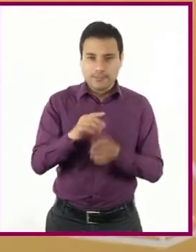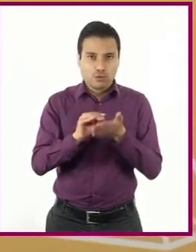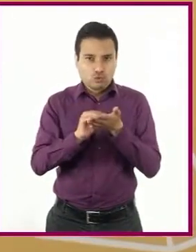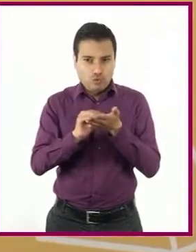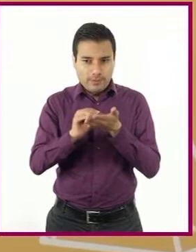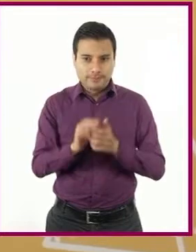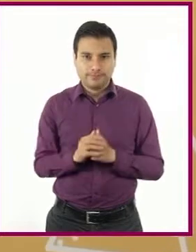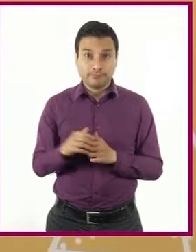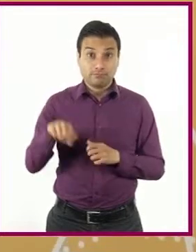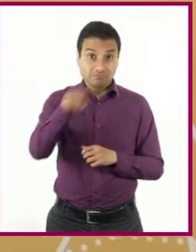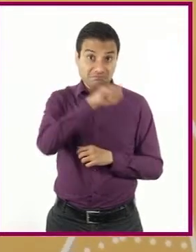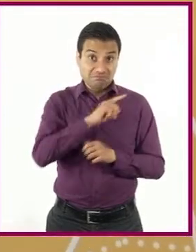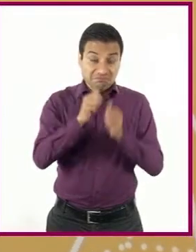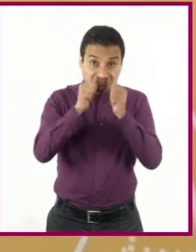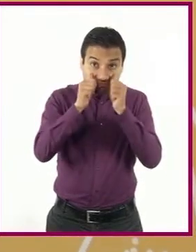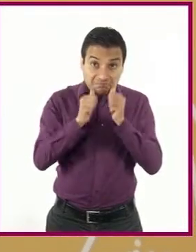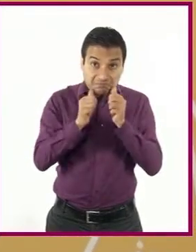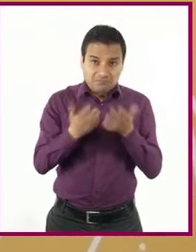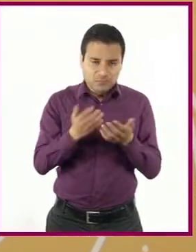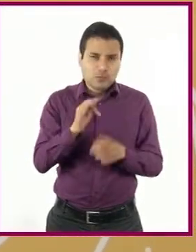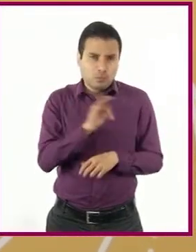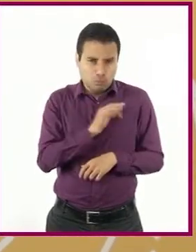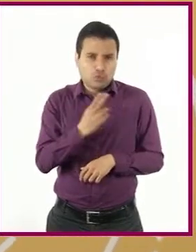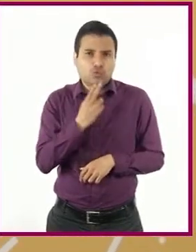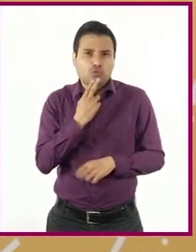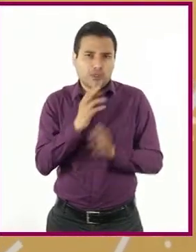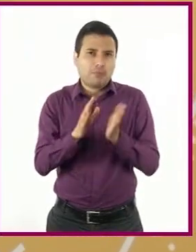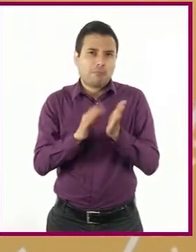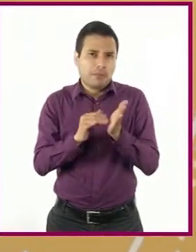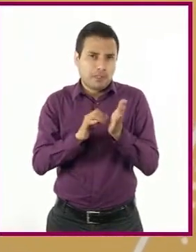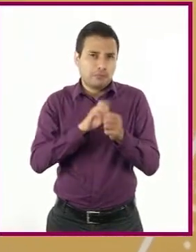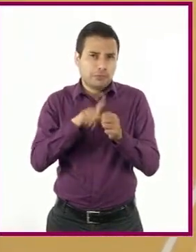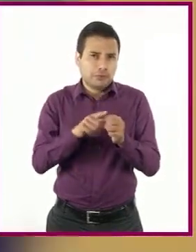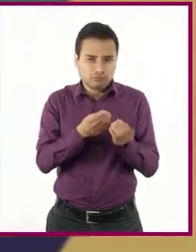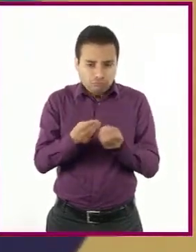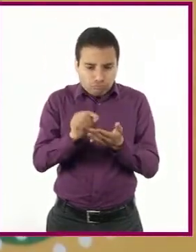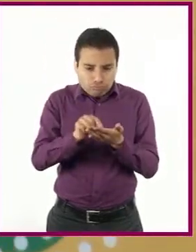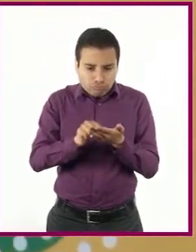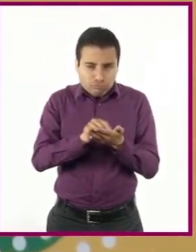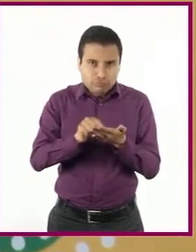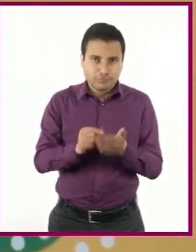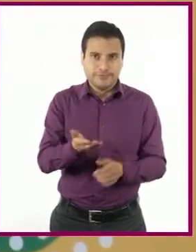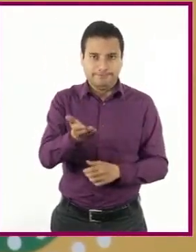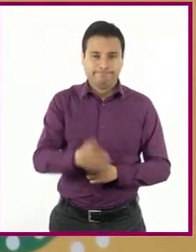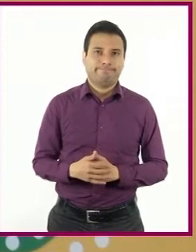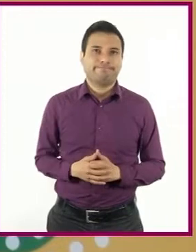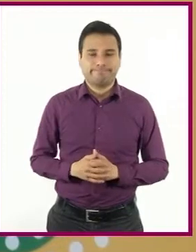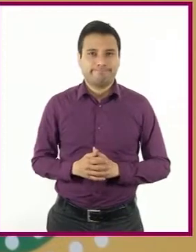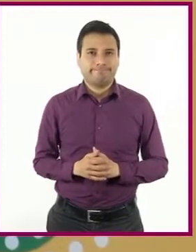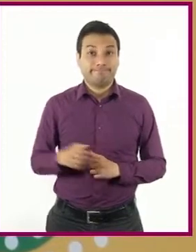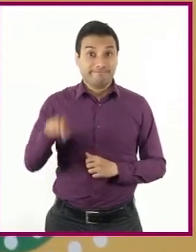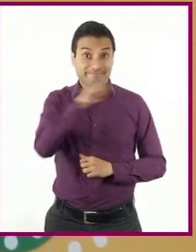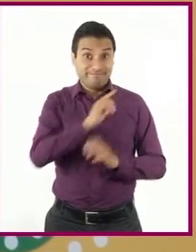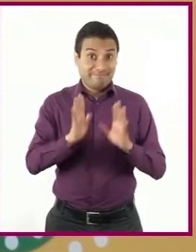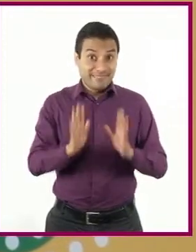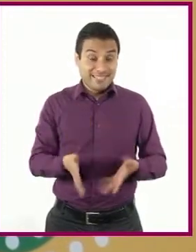Si alguien tiene discapacidad visual, preparen sus hojas Ledger, punzón y regleta. Y si están